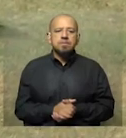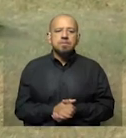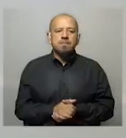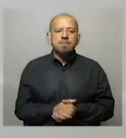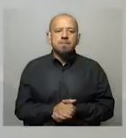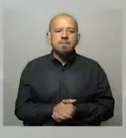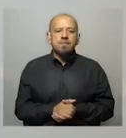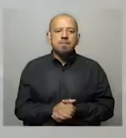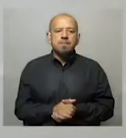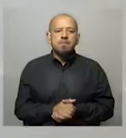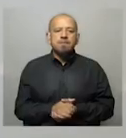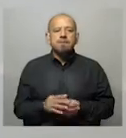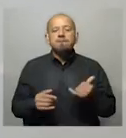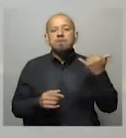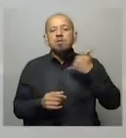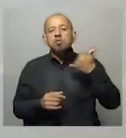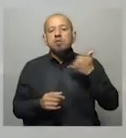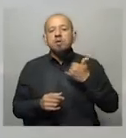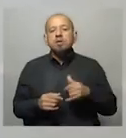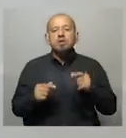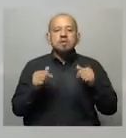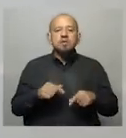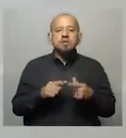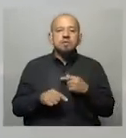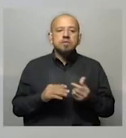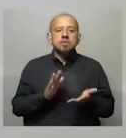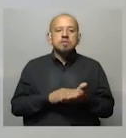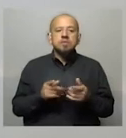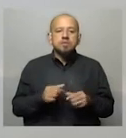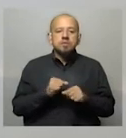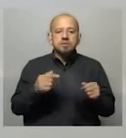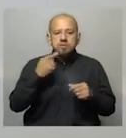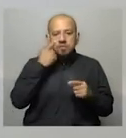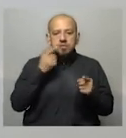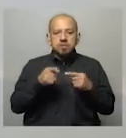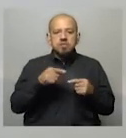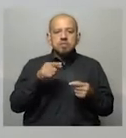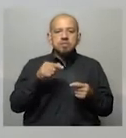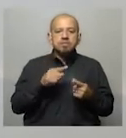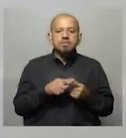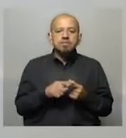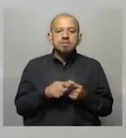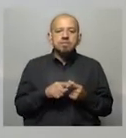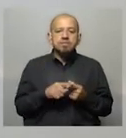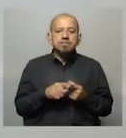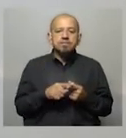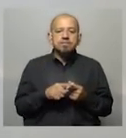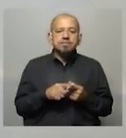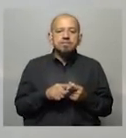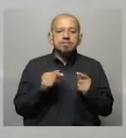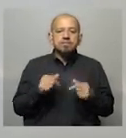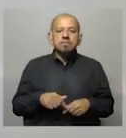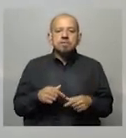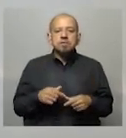Por ahí me podés contar de esta instalación en particular, ¿qué es lo que podemos apreciar en este lugar? Genial, gracias. Es una